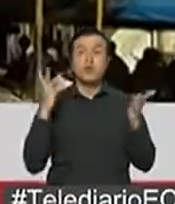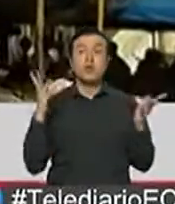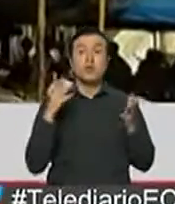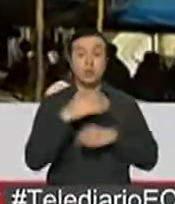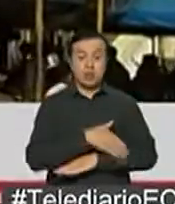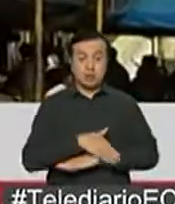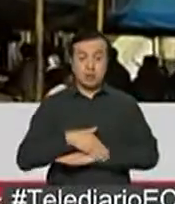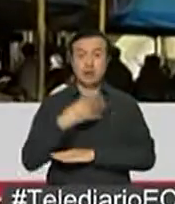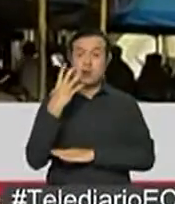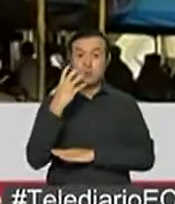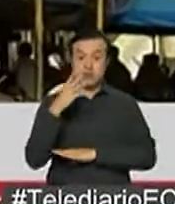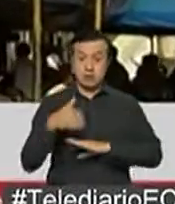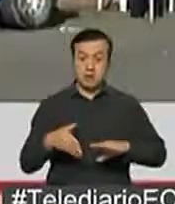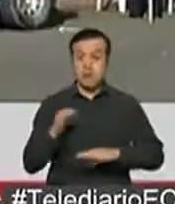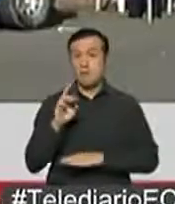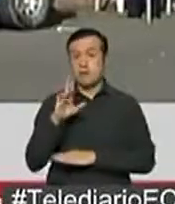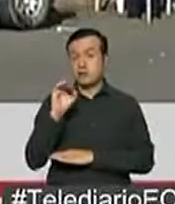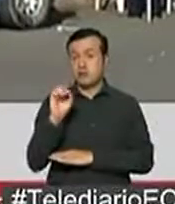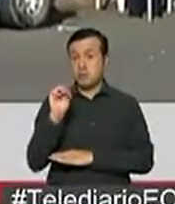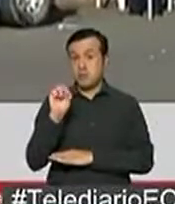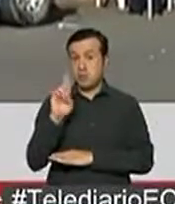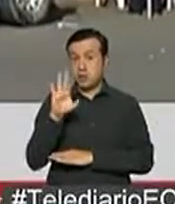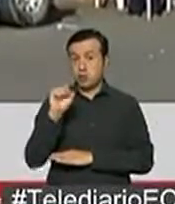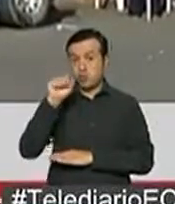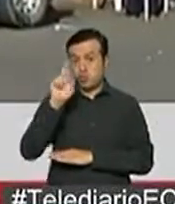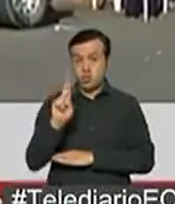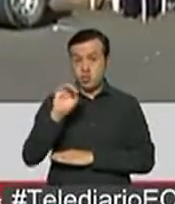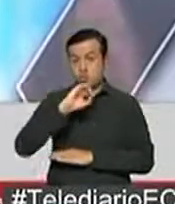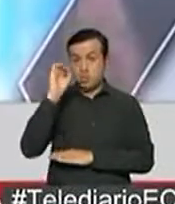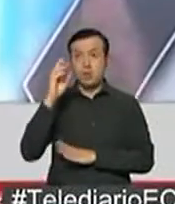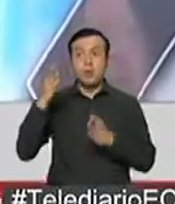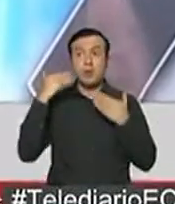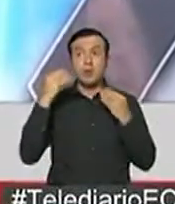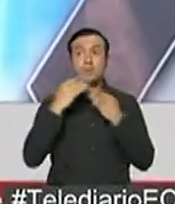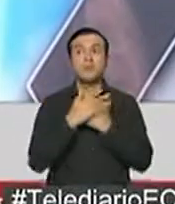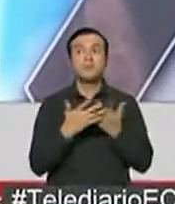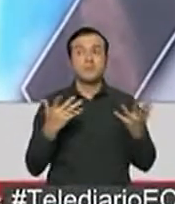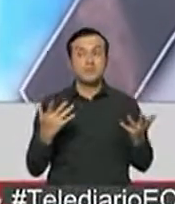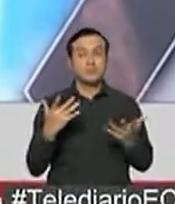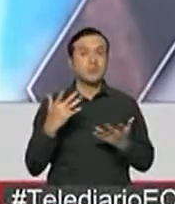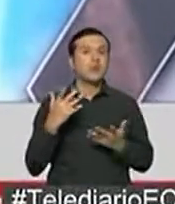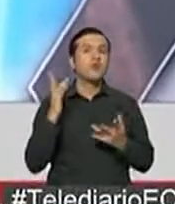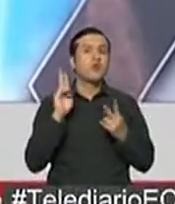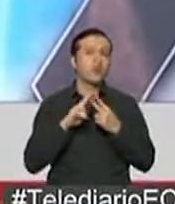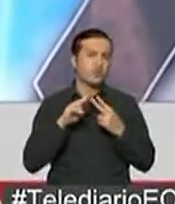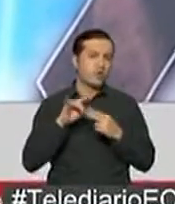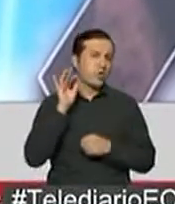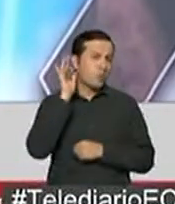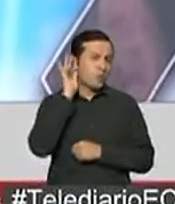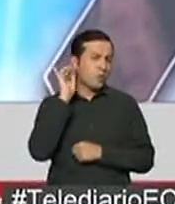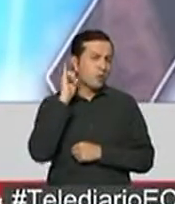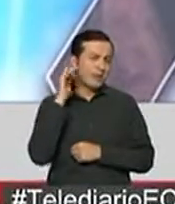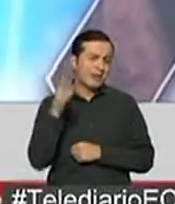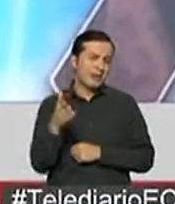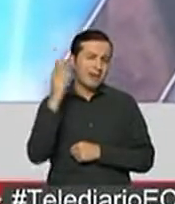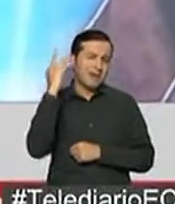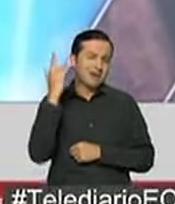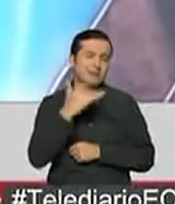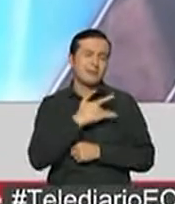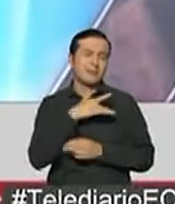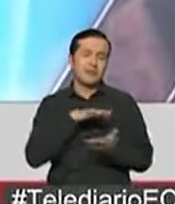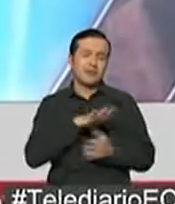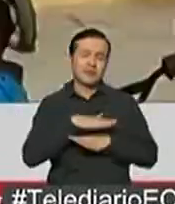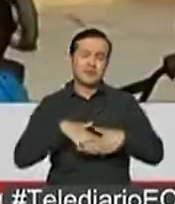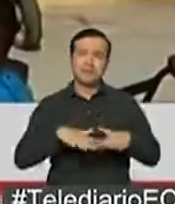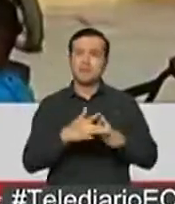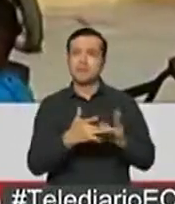las calles 14 y francisco de marco suroeste de guayaquil señala que conoció a la occisa desde niña y su deceso llena de tristeza a todo el